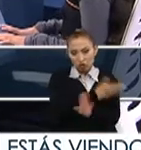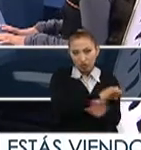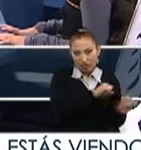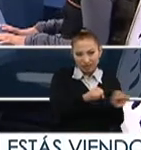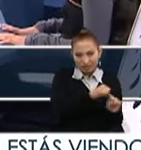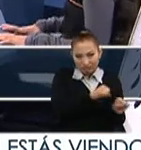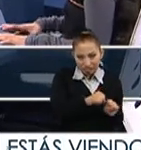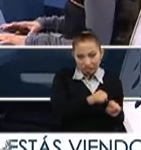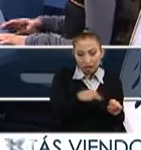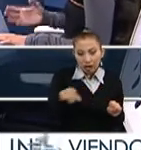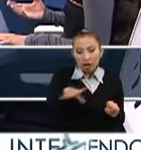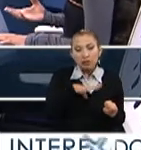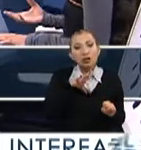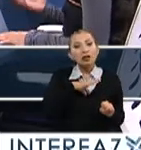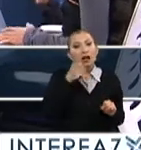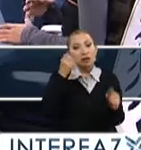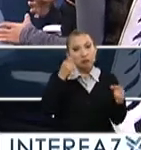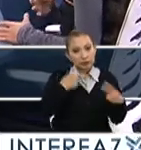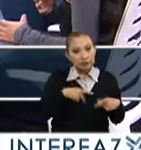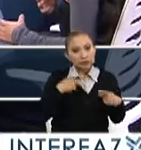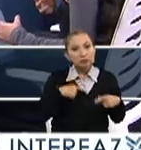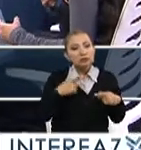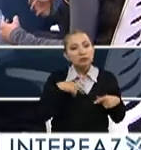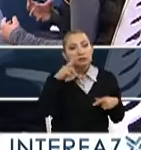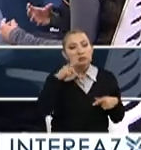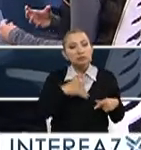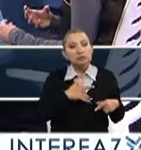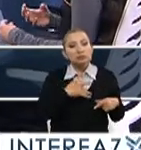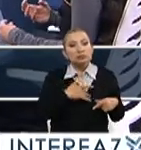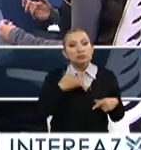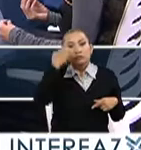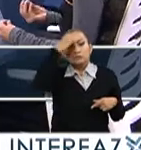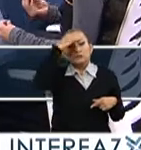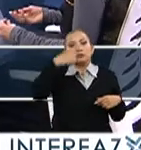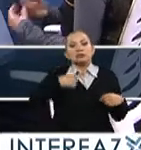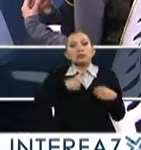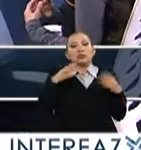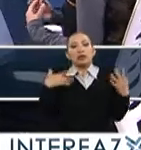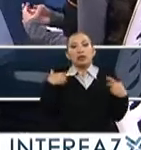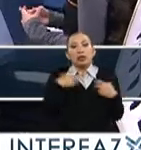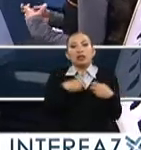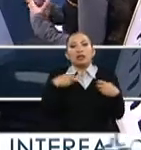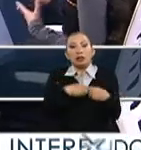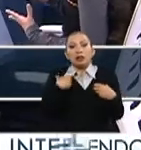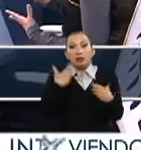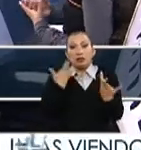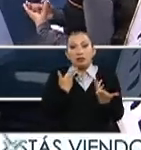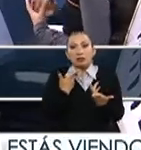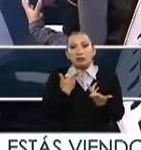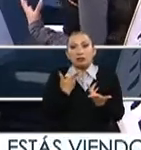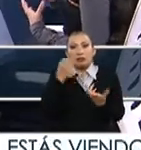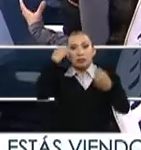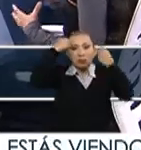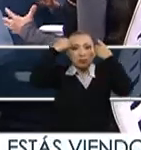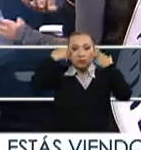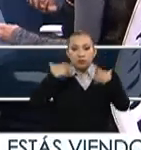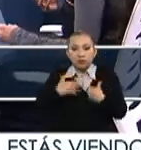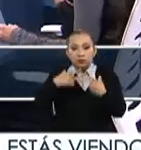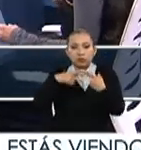del evento, hay personas que todavía lo reviven, incluso tienen reacciones fisiológicas,